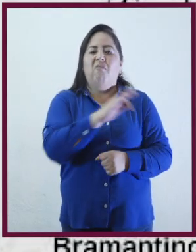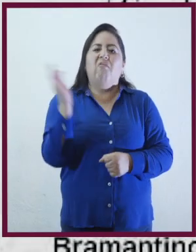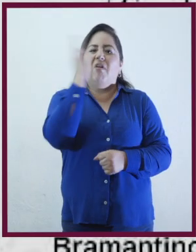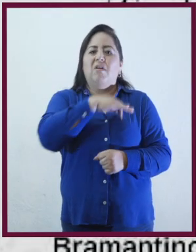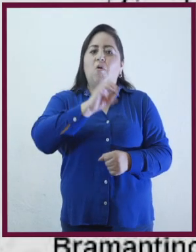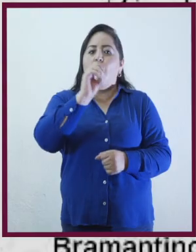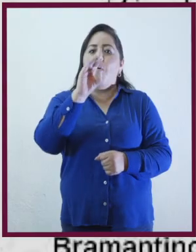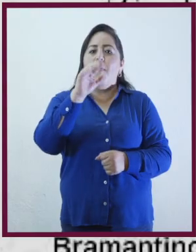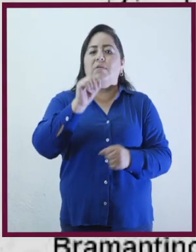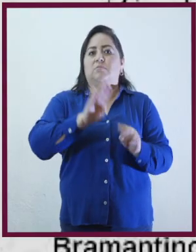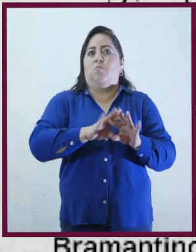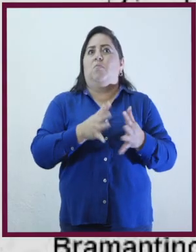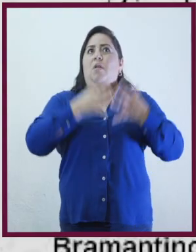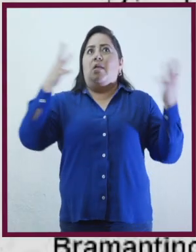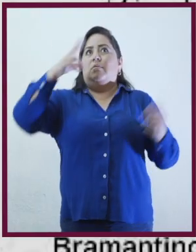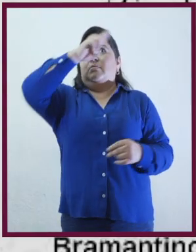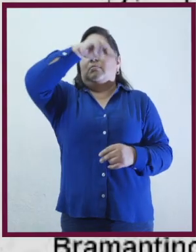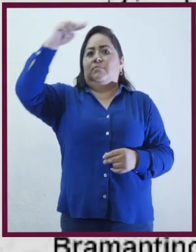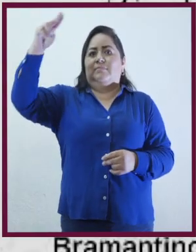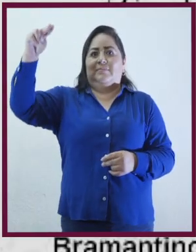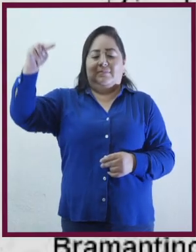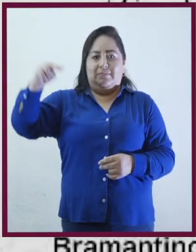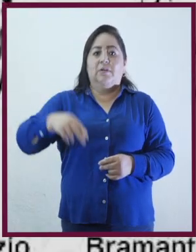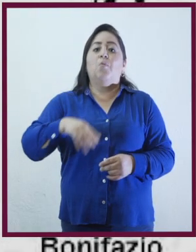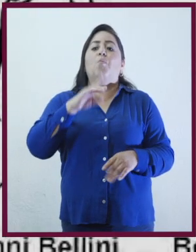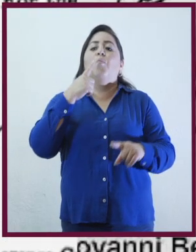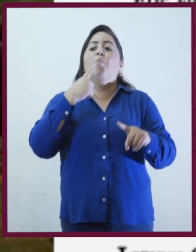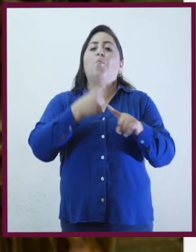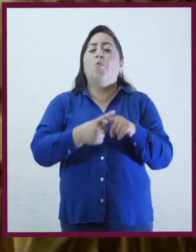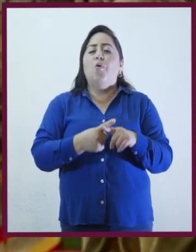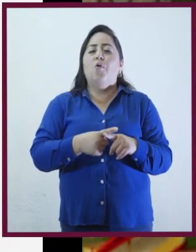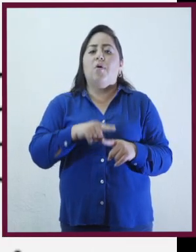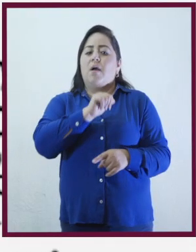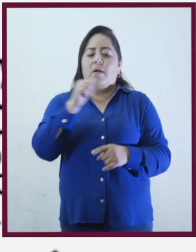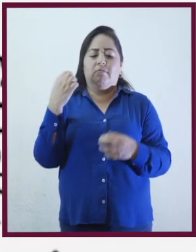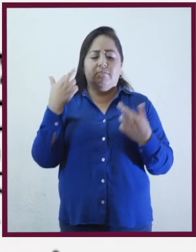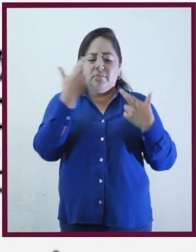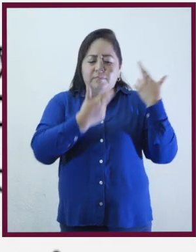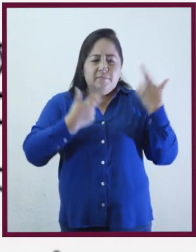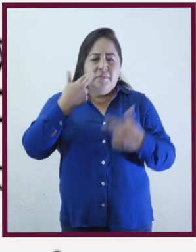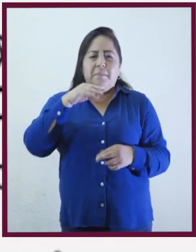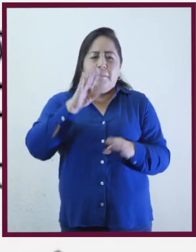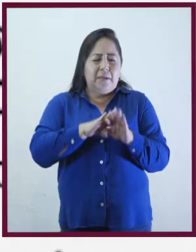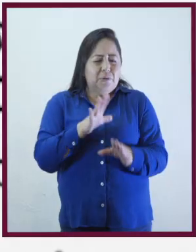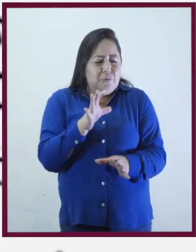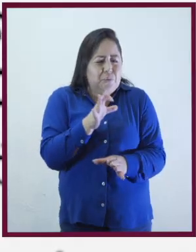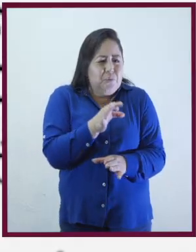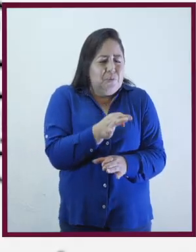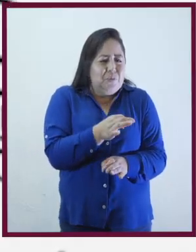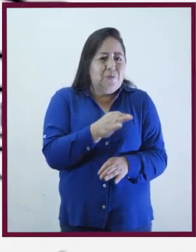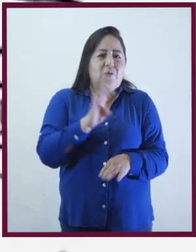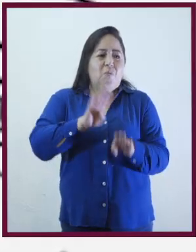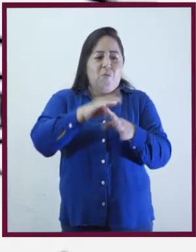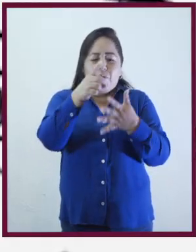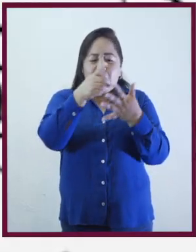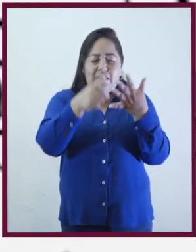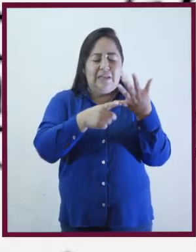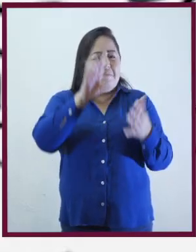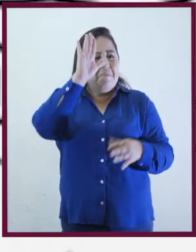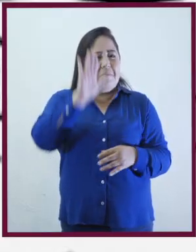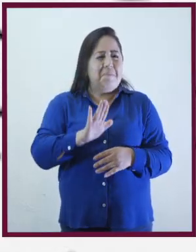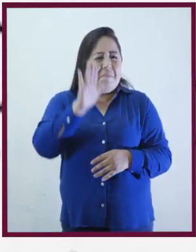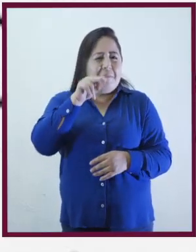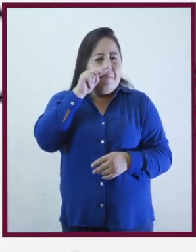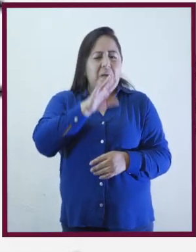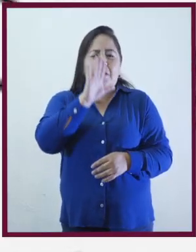falsificadores de obras de los grandes pintores del Renacimiento por medio del análisis de lo micro, o sea, de los detalles